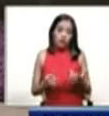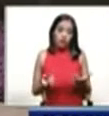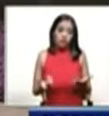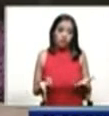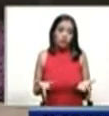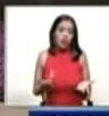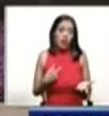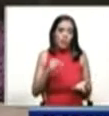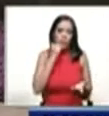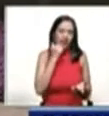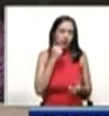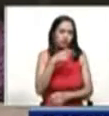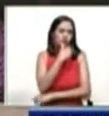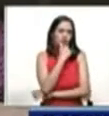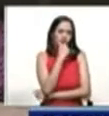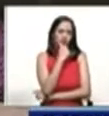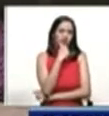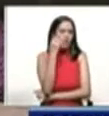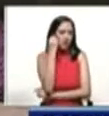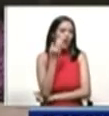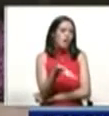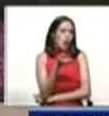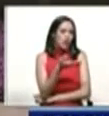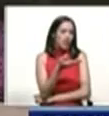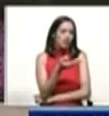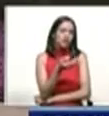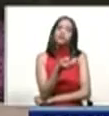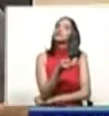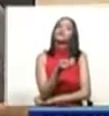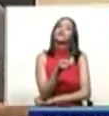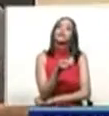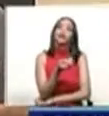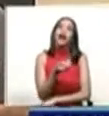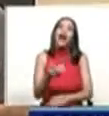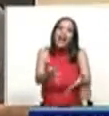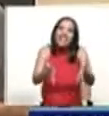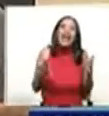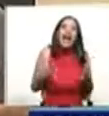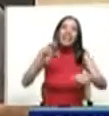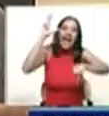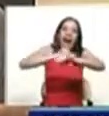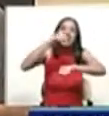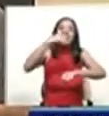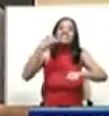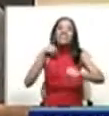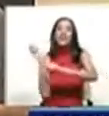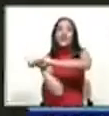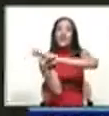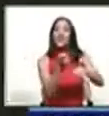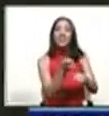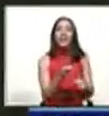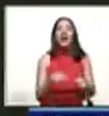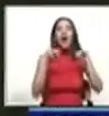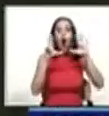comentario que te toca y que es importante. Acaban de ganar las Águilas del Zulia 8-6 a los Leones del Caracas. Y eso es importante.